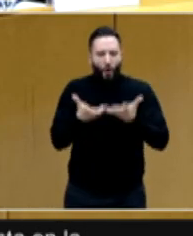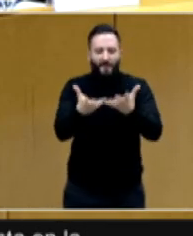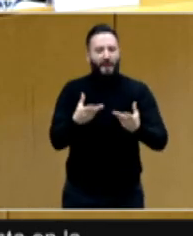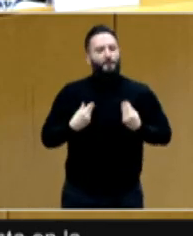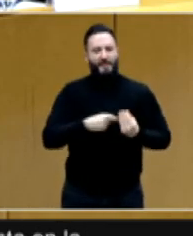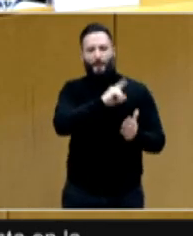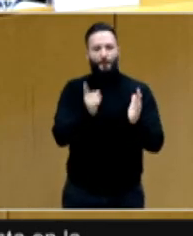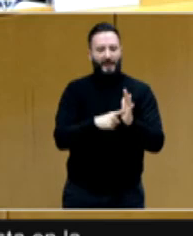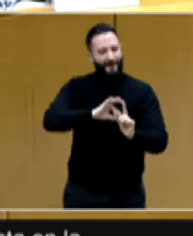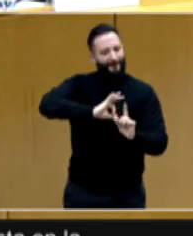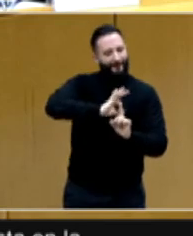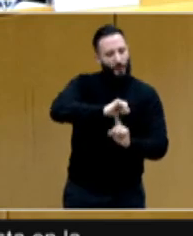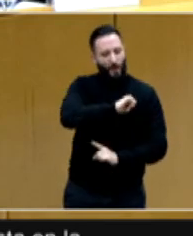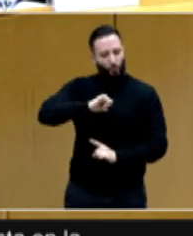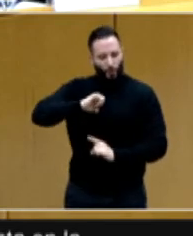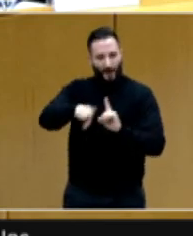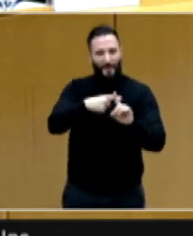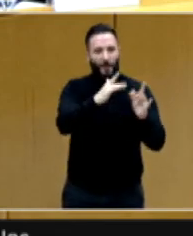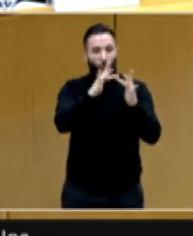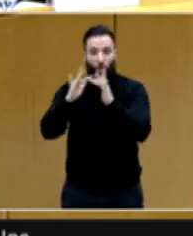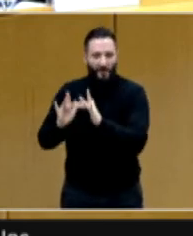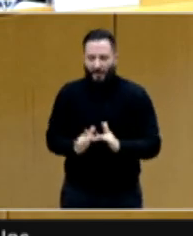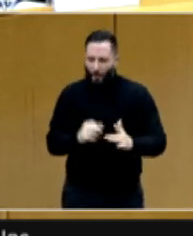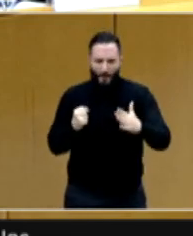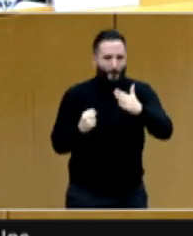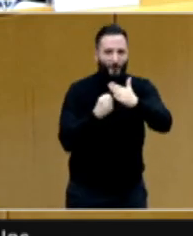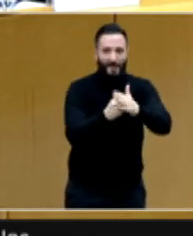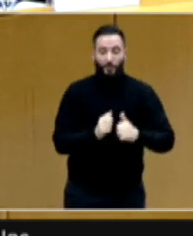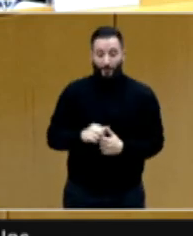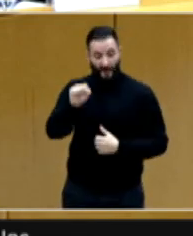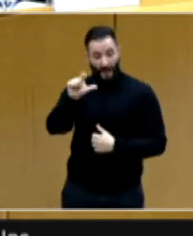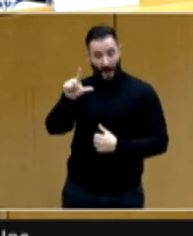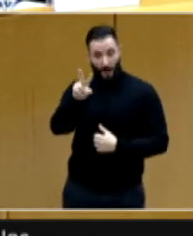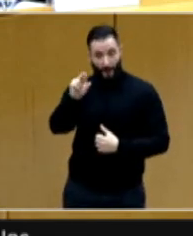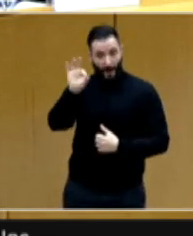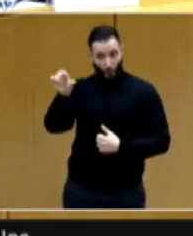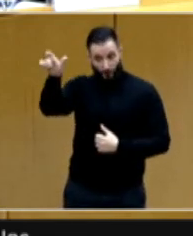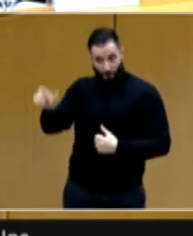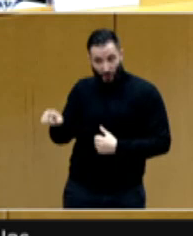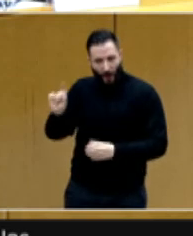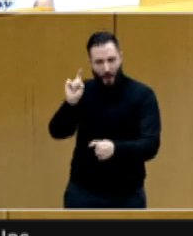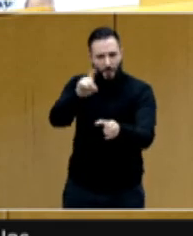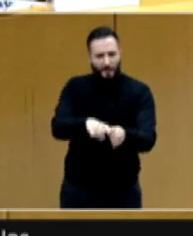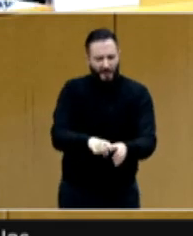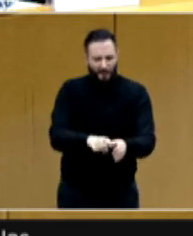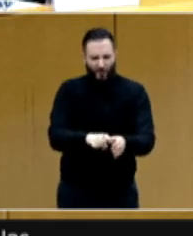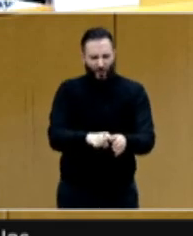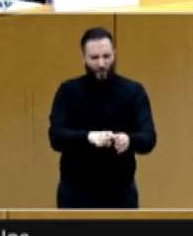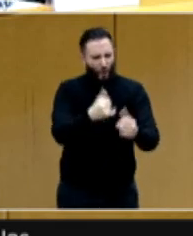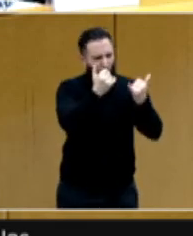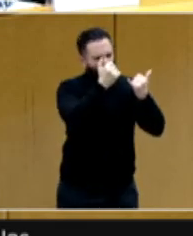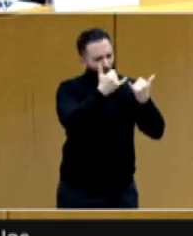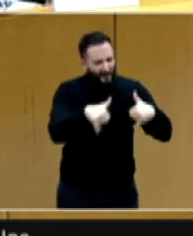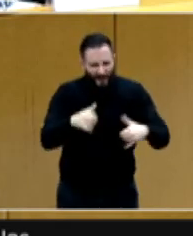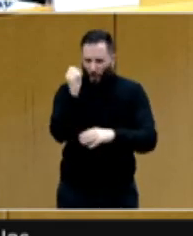grado de autonomía y socialización posible Álvaro ha participado en diversas jornadas